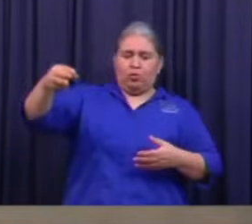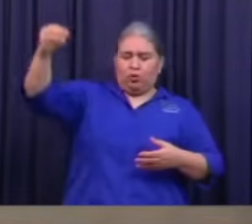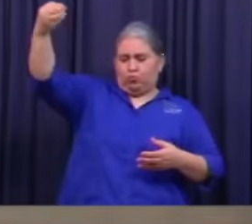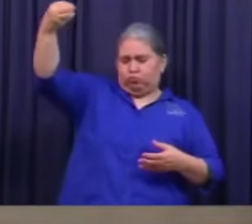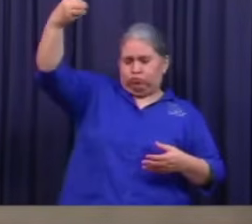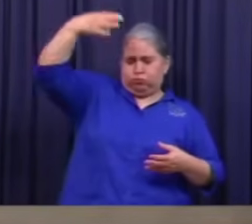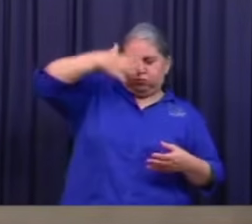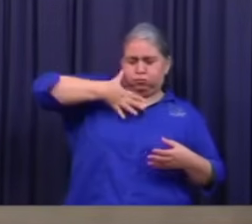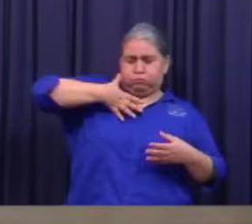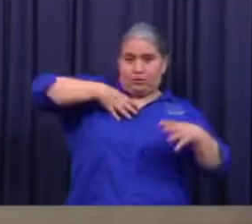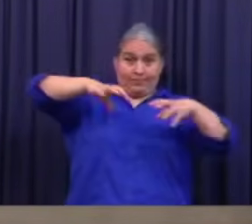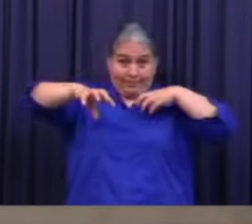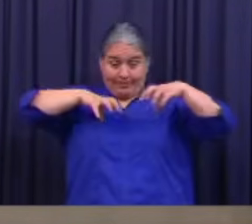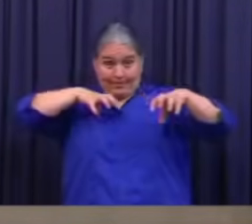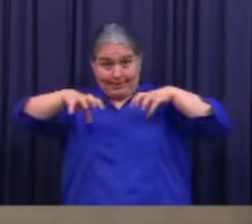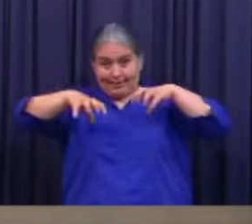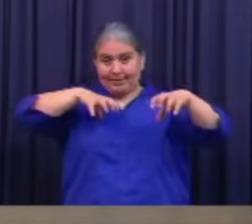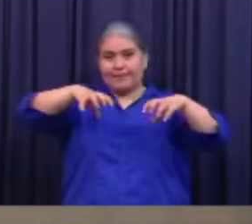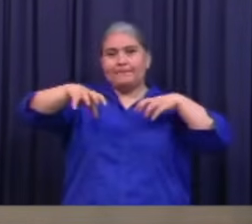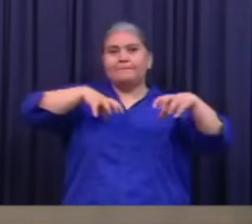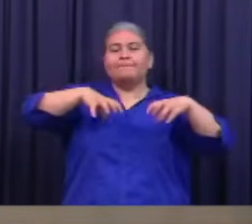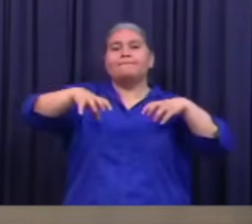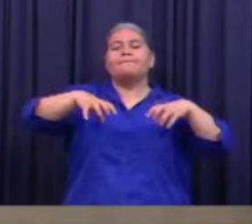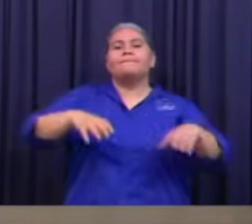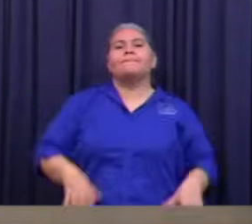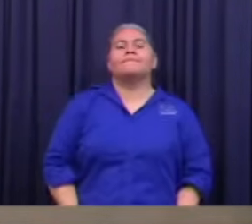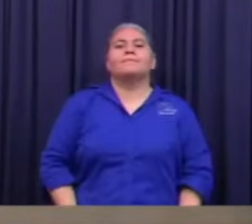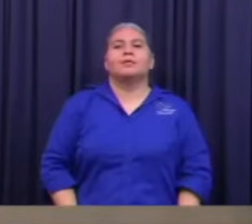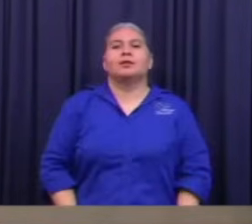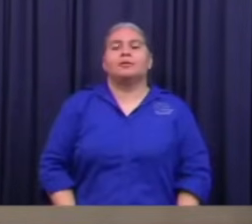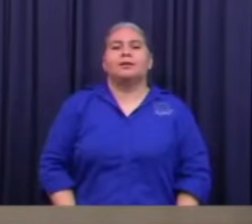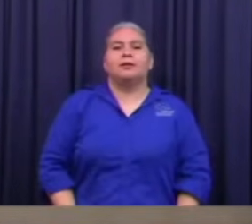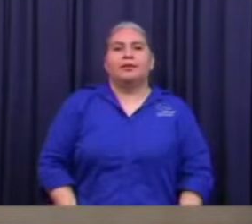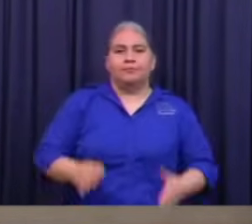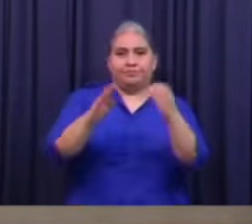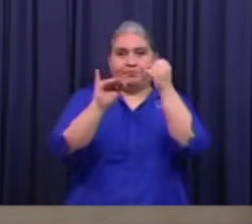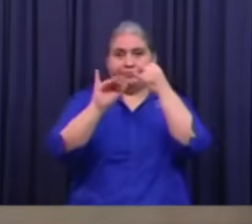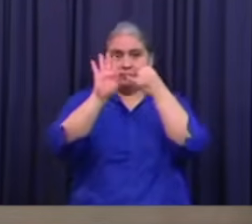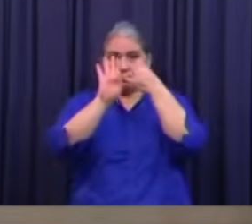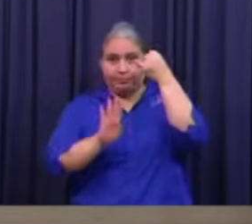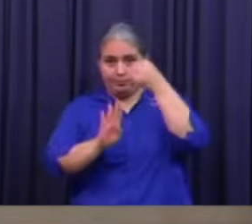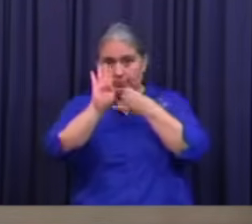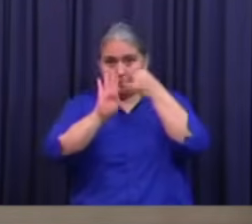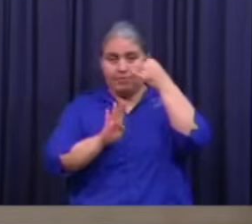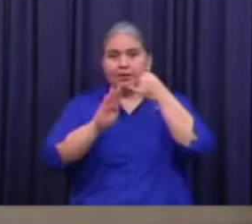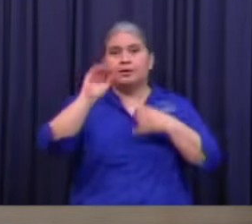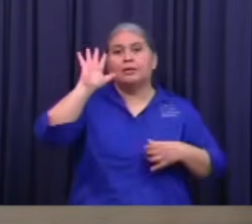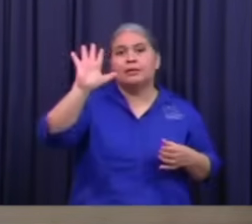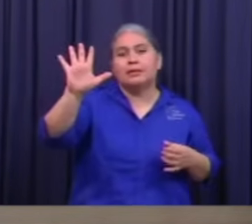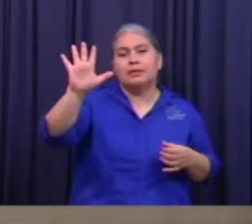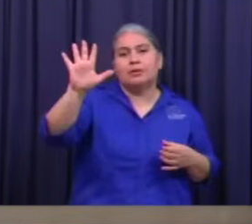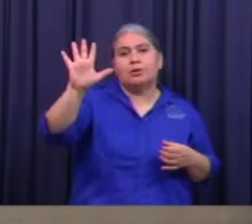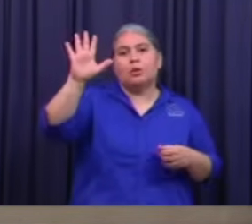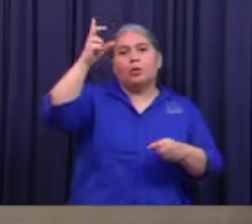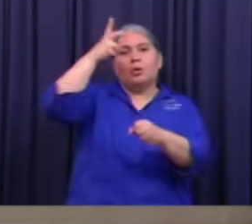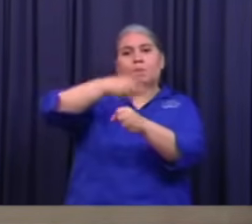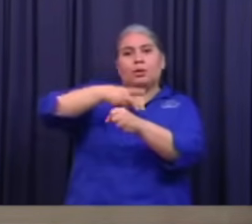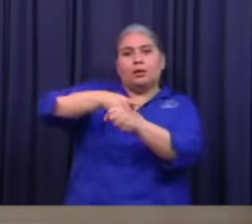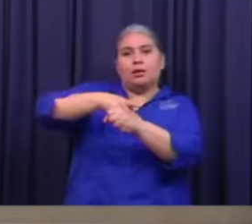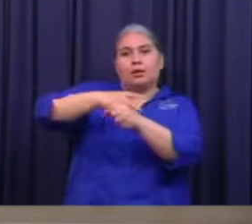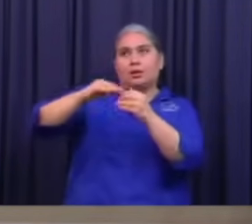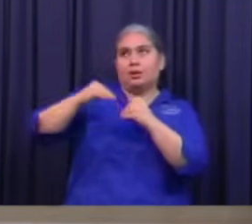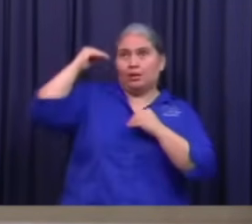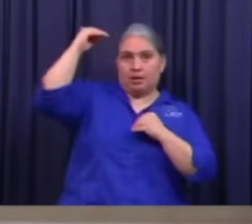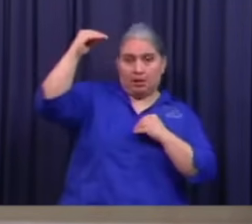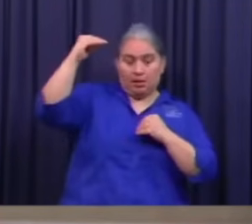su propia mesa pero la porción de Benjamín eraa cinco era gracia era cinco veces mayor que la de cualquiera de ellos bebieron pues y se